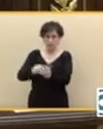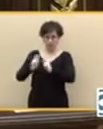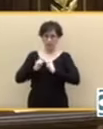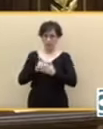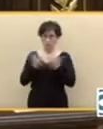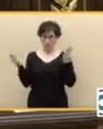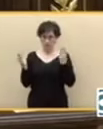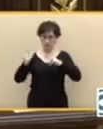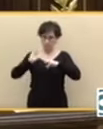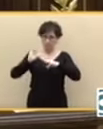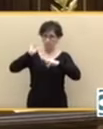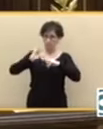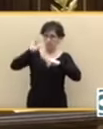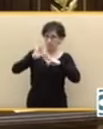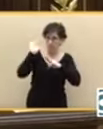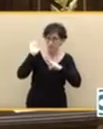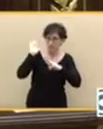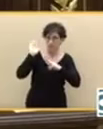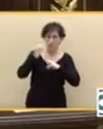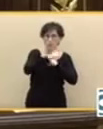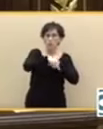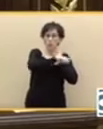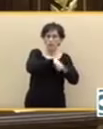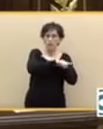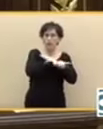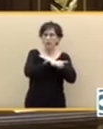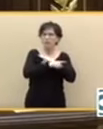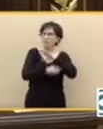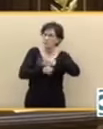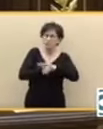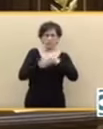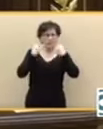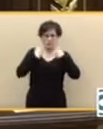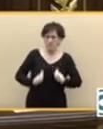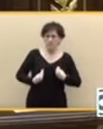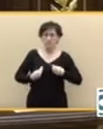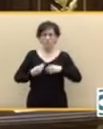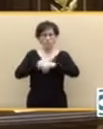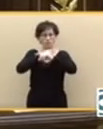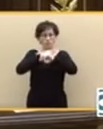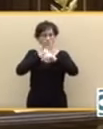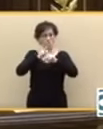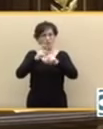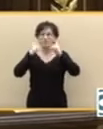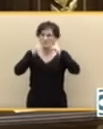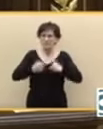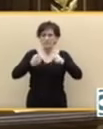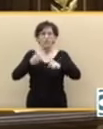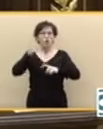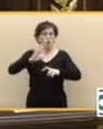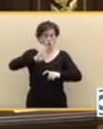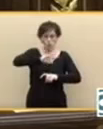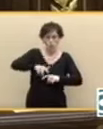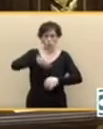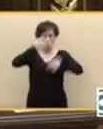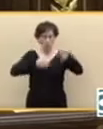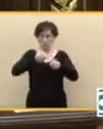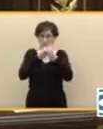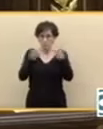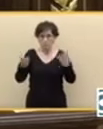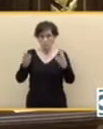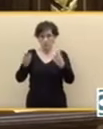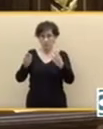porque ustedes dejaran de hacer arqueología con los pleitos de corrupción, a pesar de ella. Insisto, la última vez me dieron una